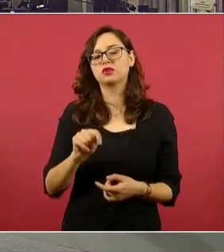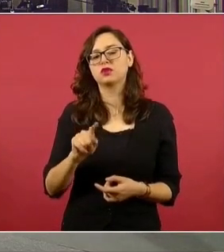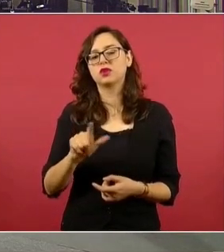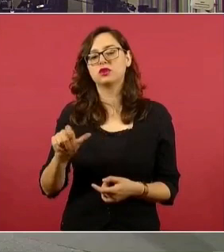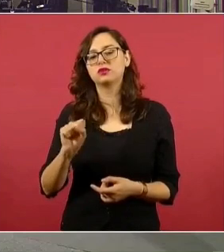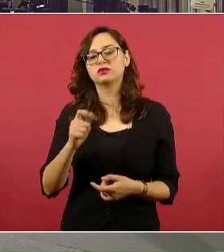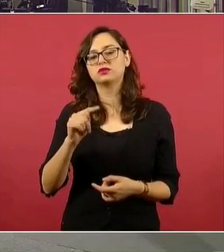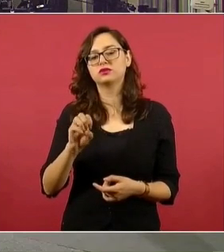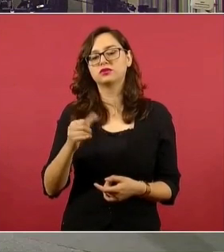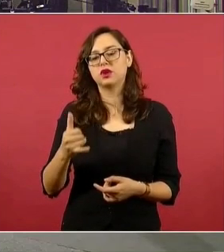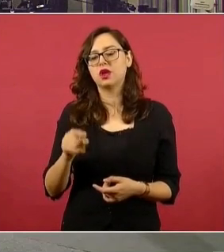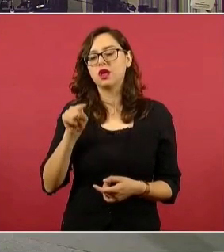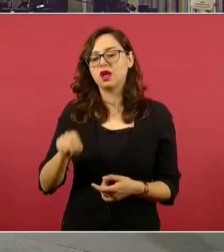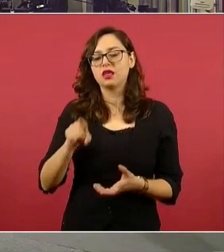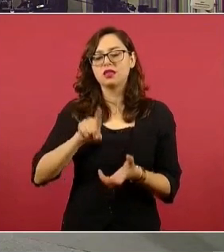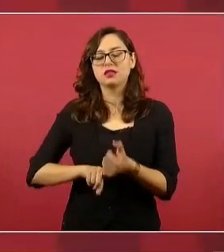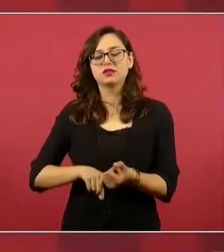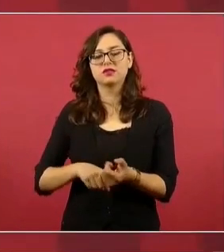Rusia.